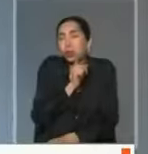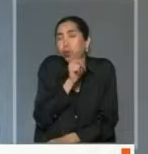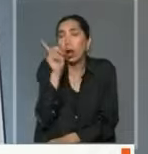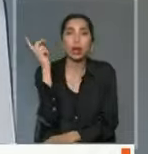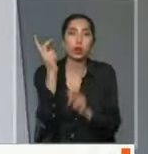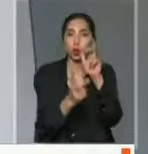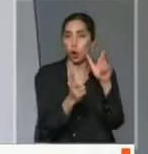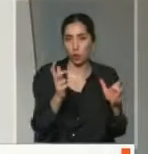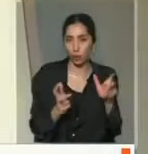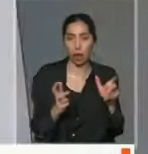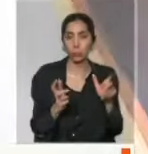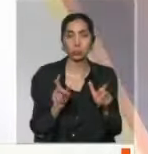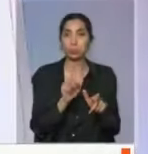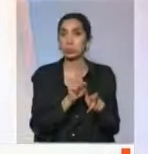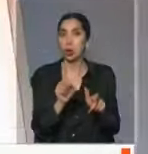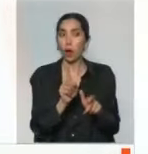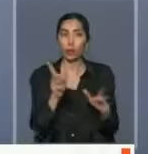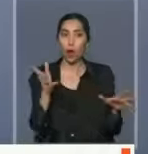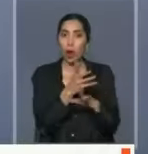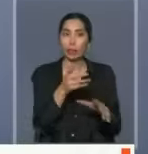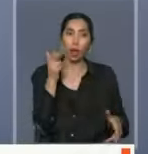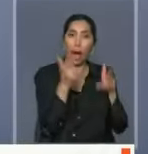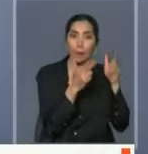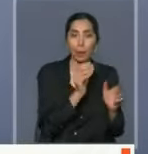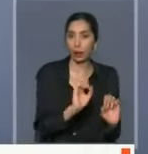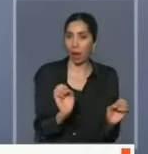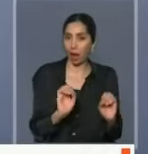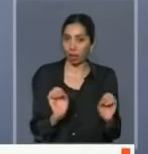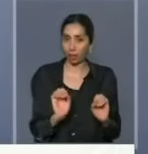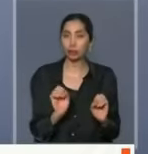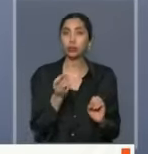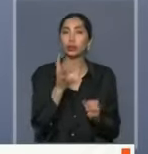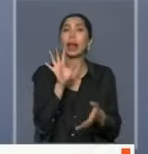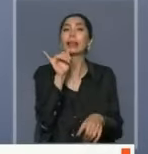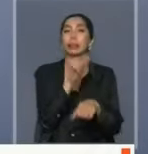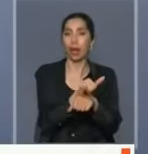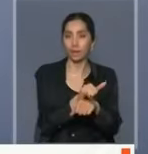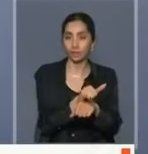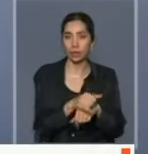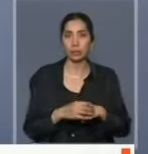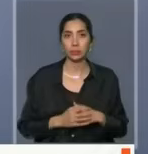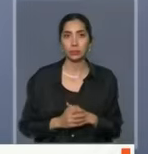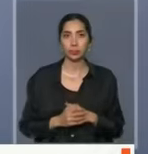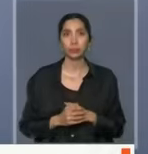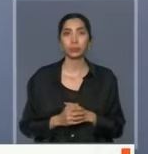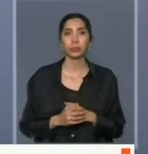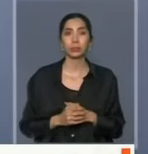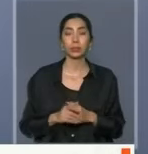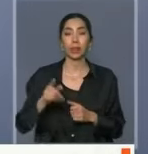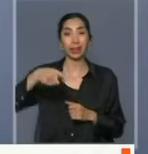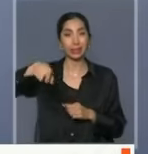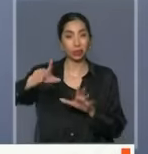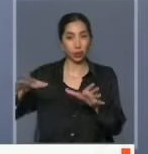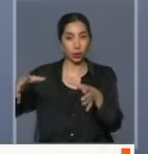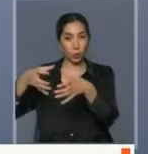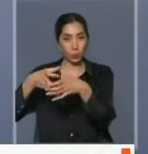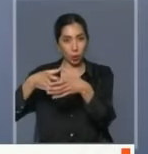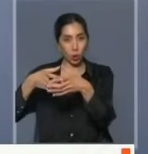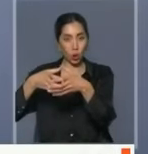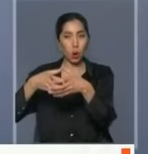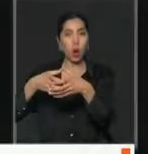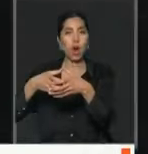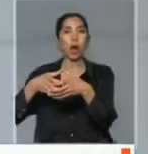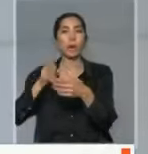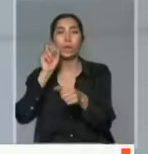intimidar, sin usar ni un arma. Esta organización perfilaba ciertos